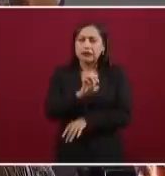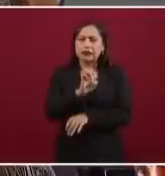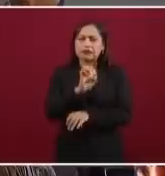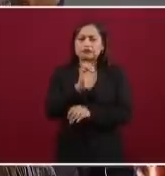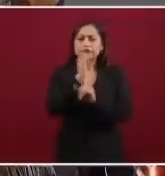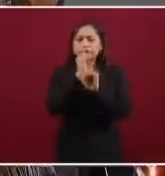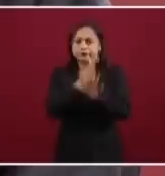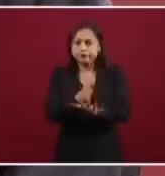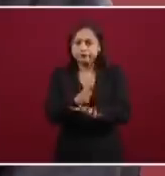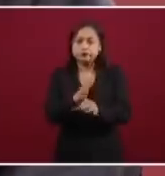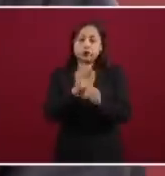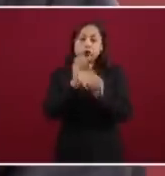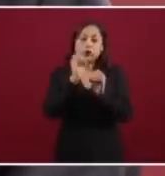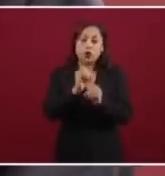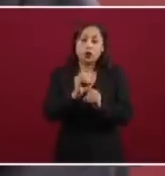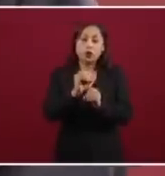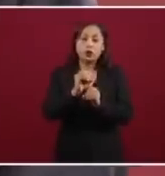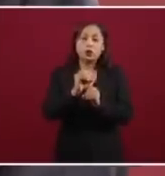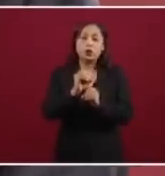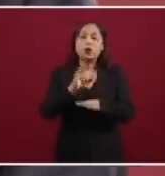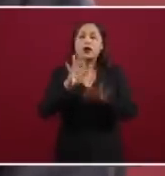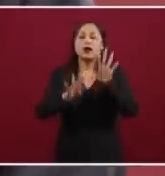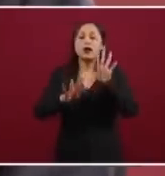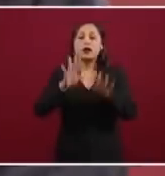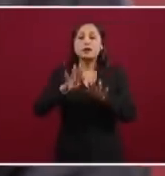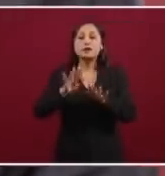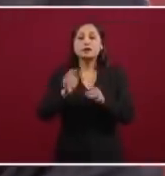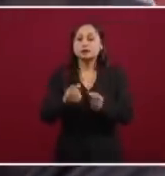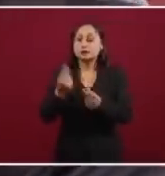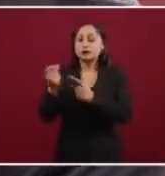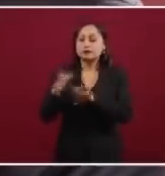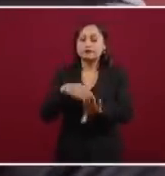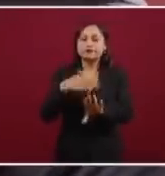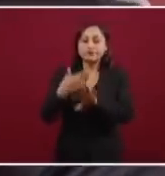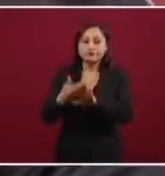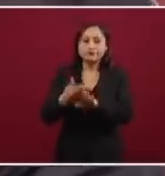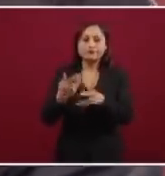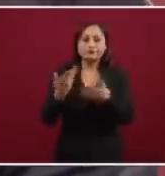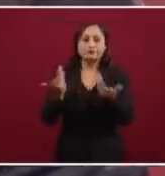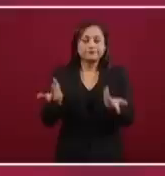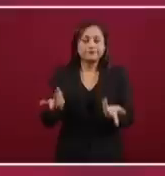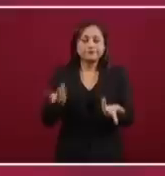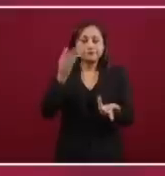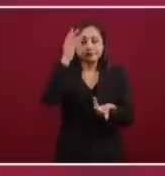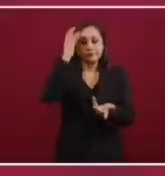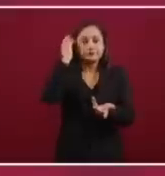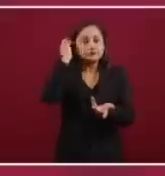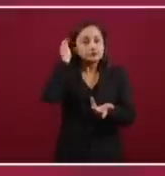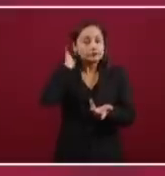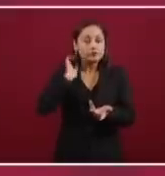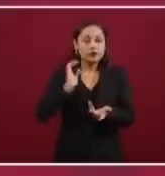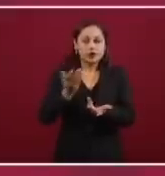daños, se ha afectado a gentes. Y entonces, ¿cómo es que de repente